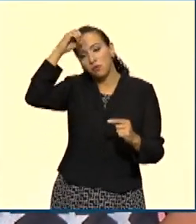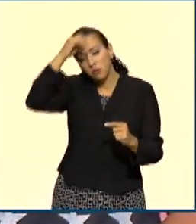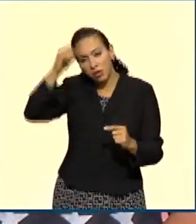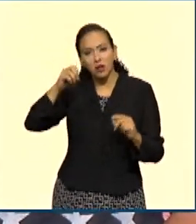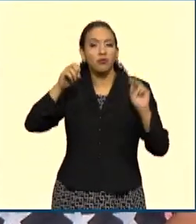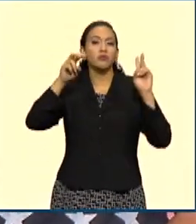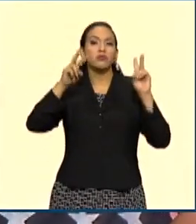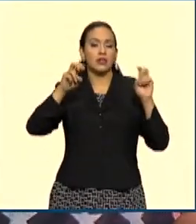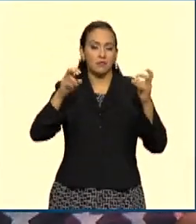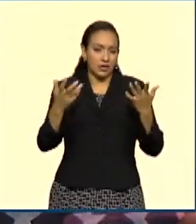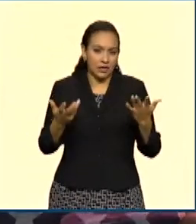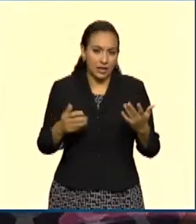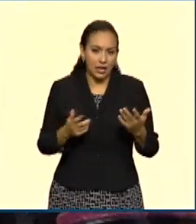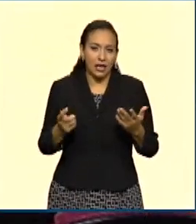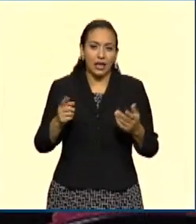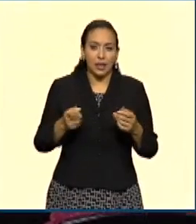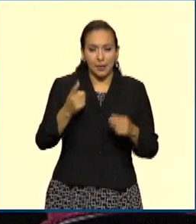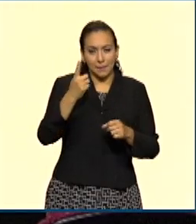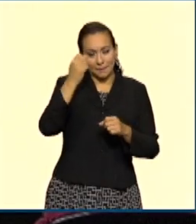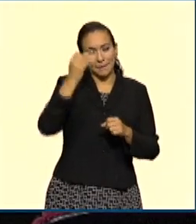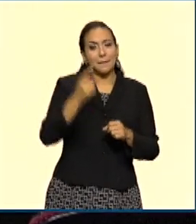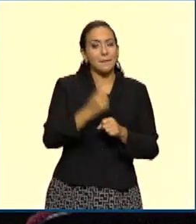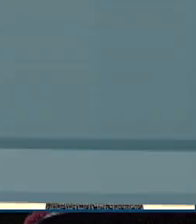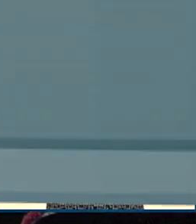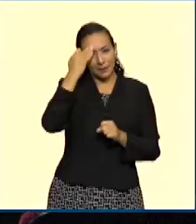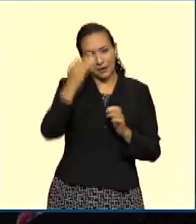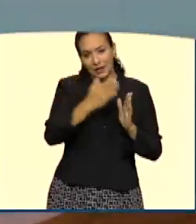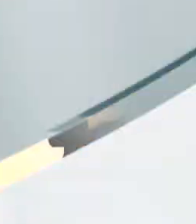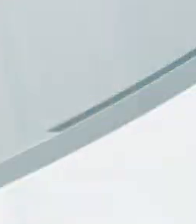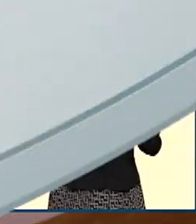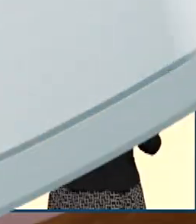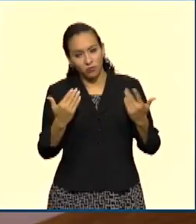no incluidos en la primera etapa.